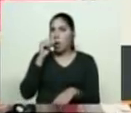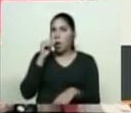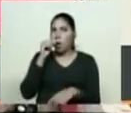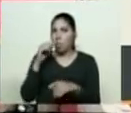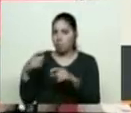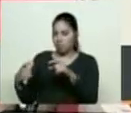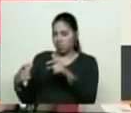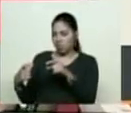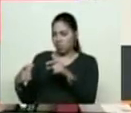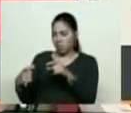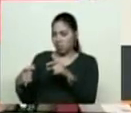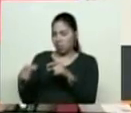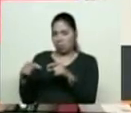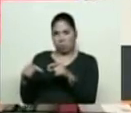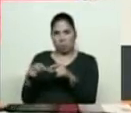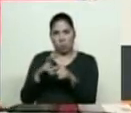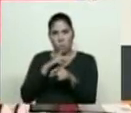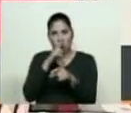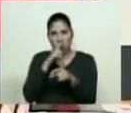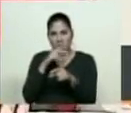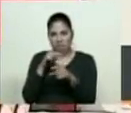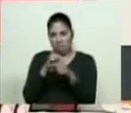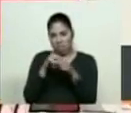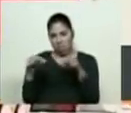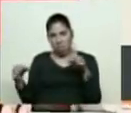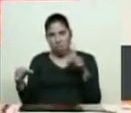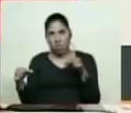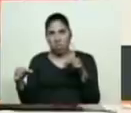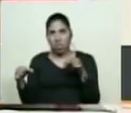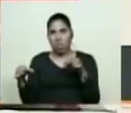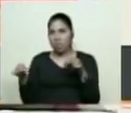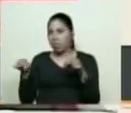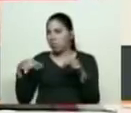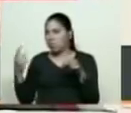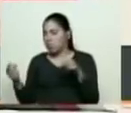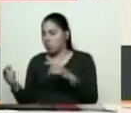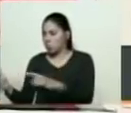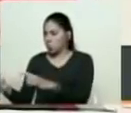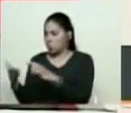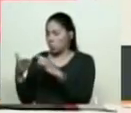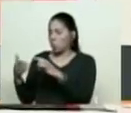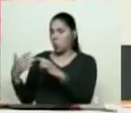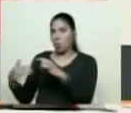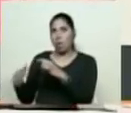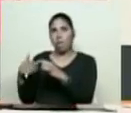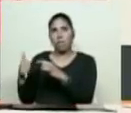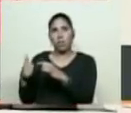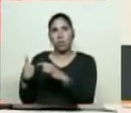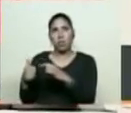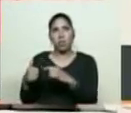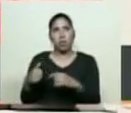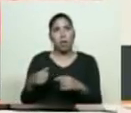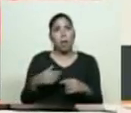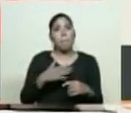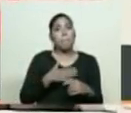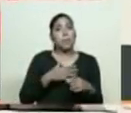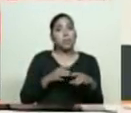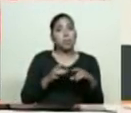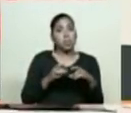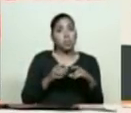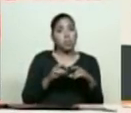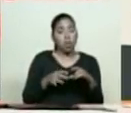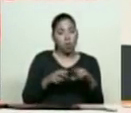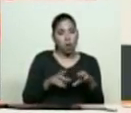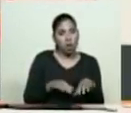está todo una raya ahí, voy a sacar el mío. Metieron mi cédula y cuando metieron la cédula se cayó todo el sistema. No podía